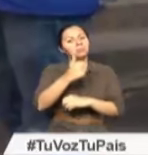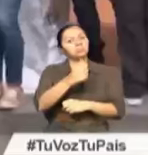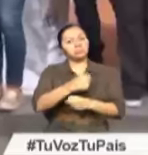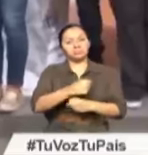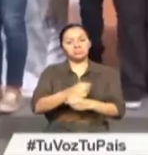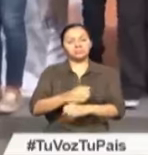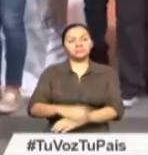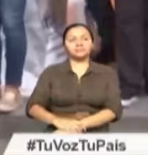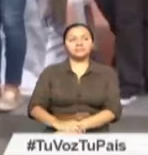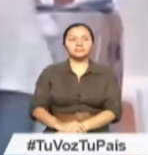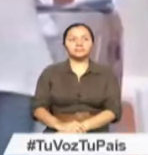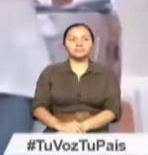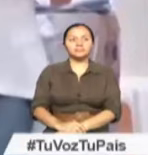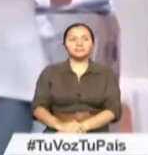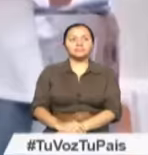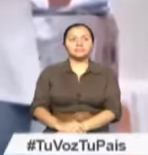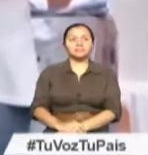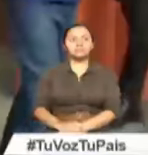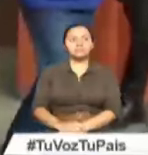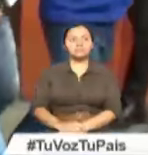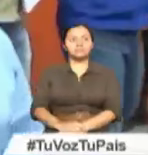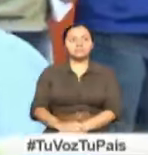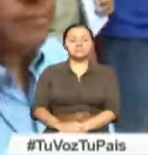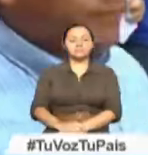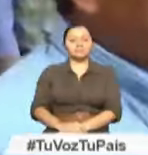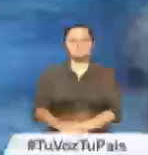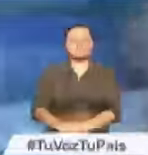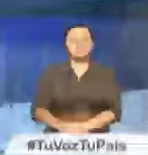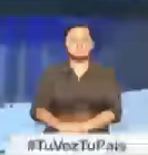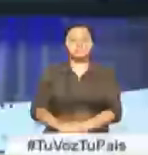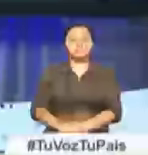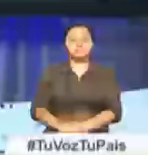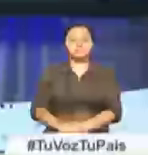internacionales. Caerine Morejón, Noticiero Ciudadano.